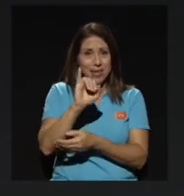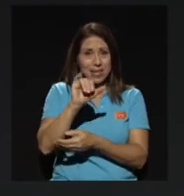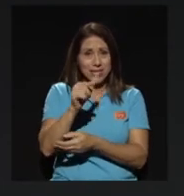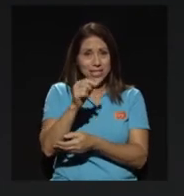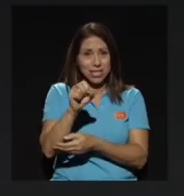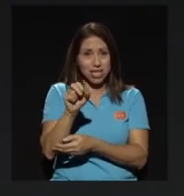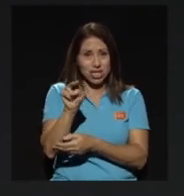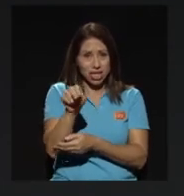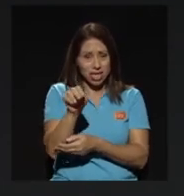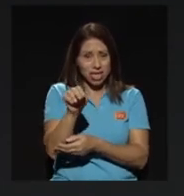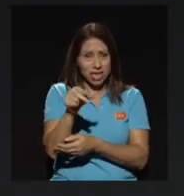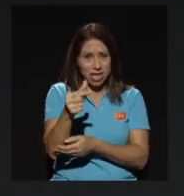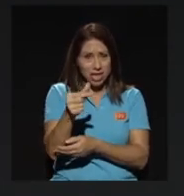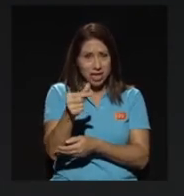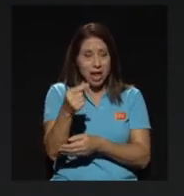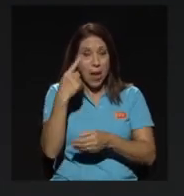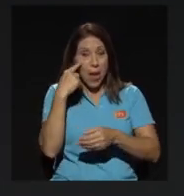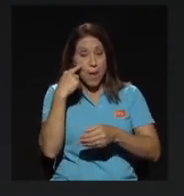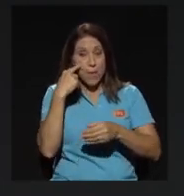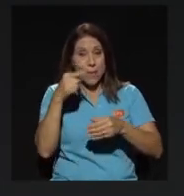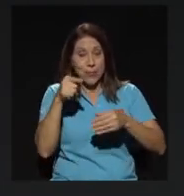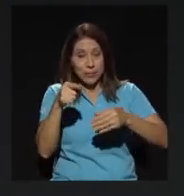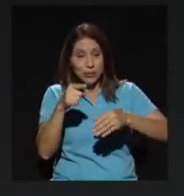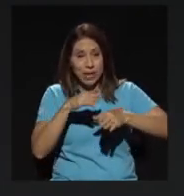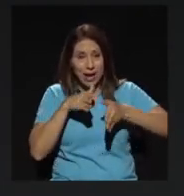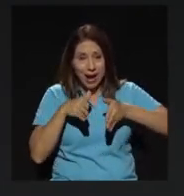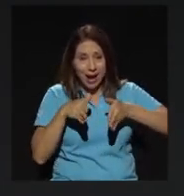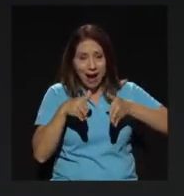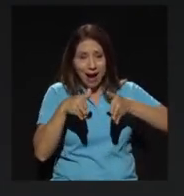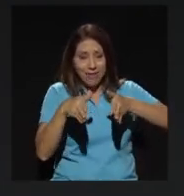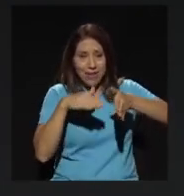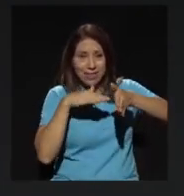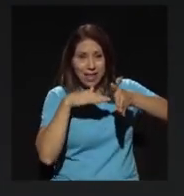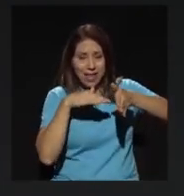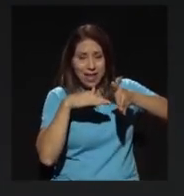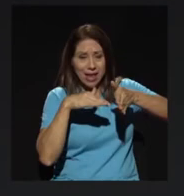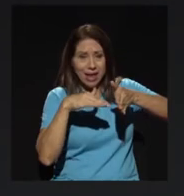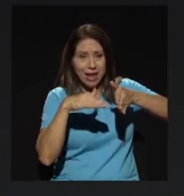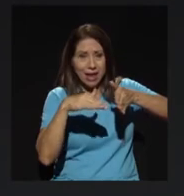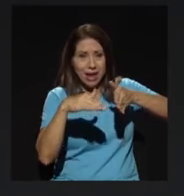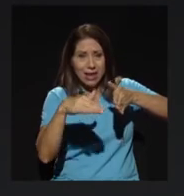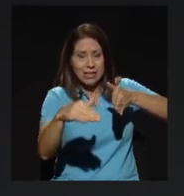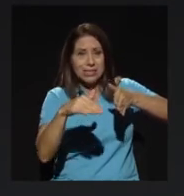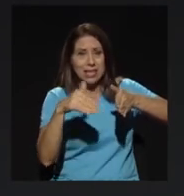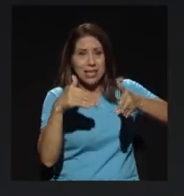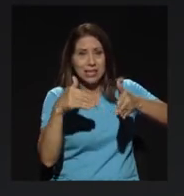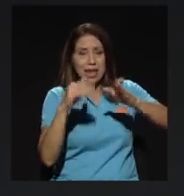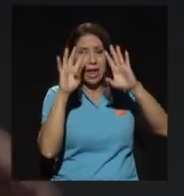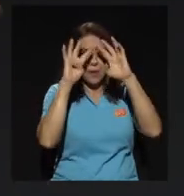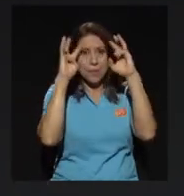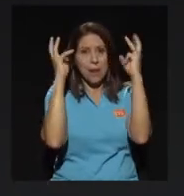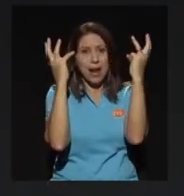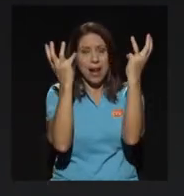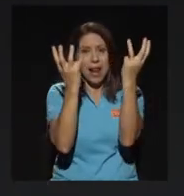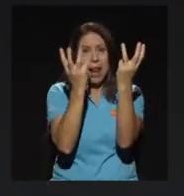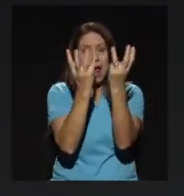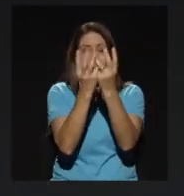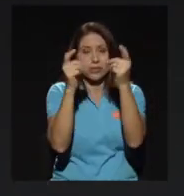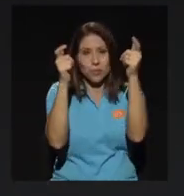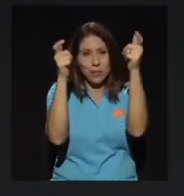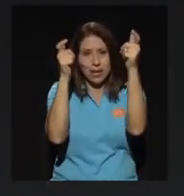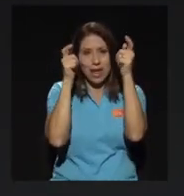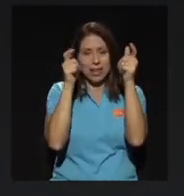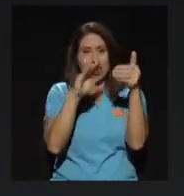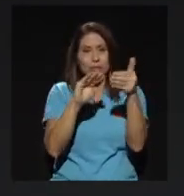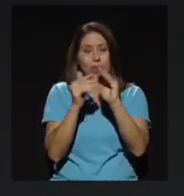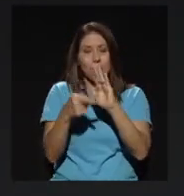d de el palacio imperial de la ciudad prohibida y uno todavía